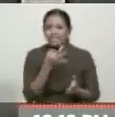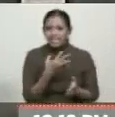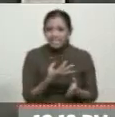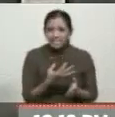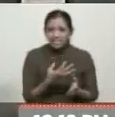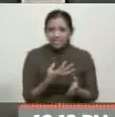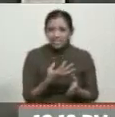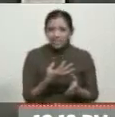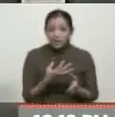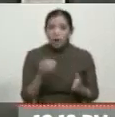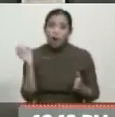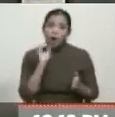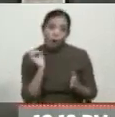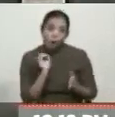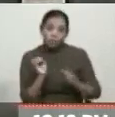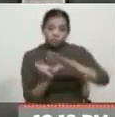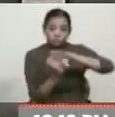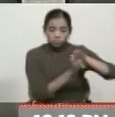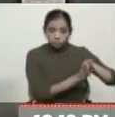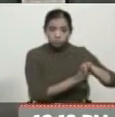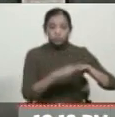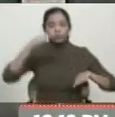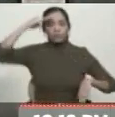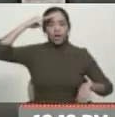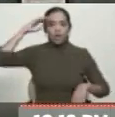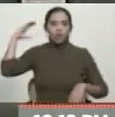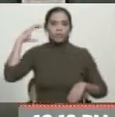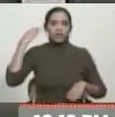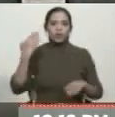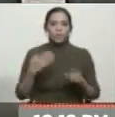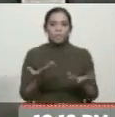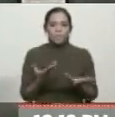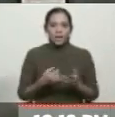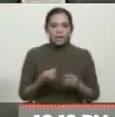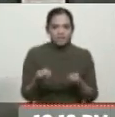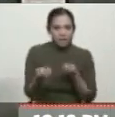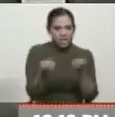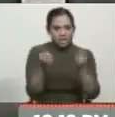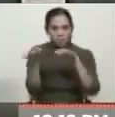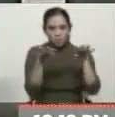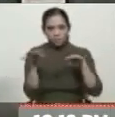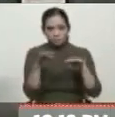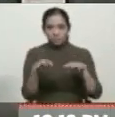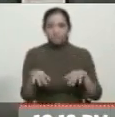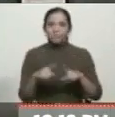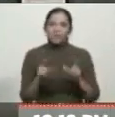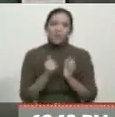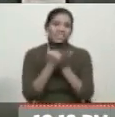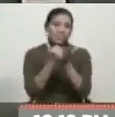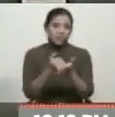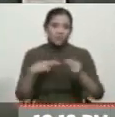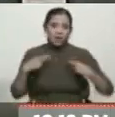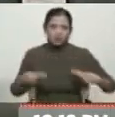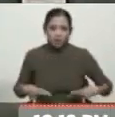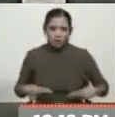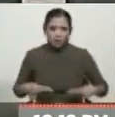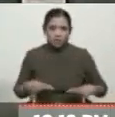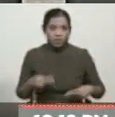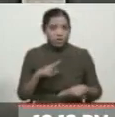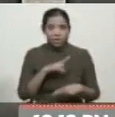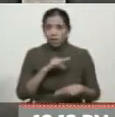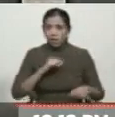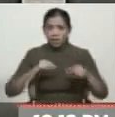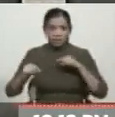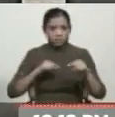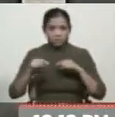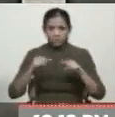soldados colombianos para la provocación. Pero esa ayuda humanitaria, no fue coordinada por la